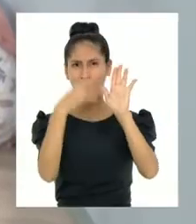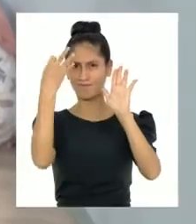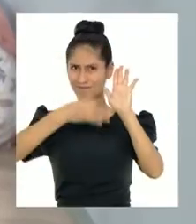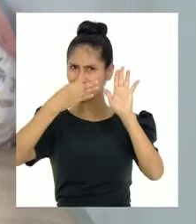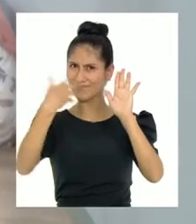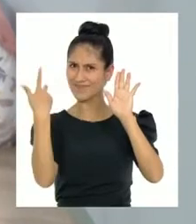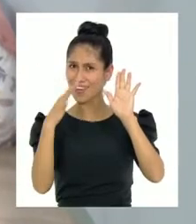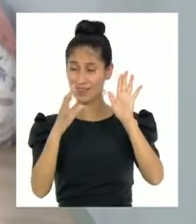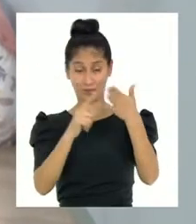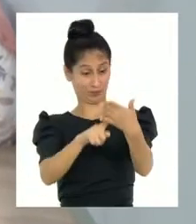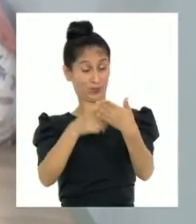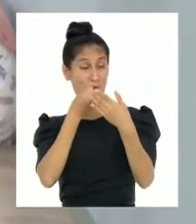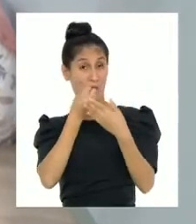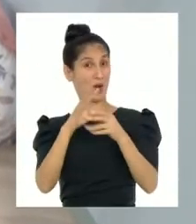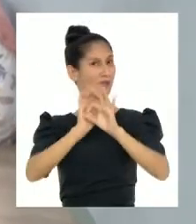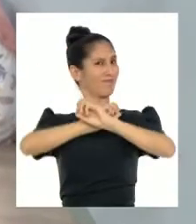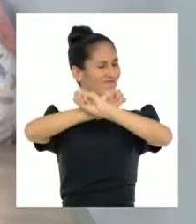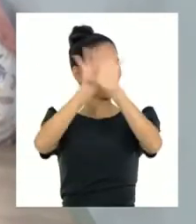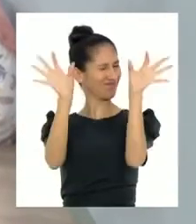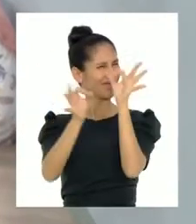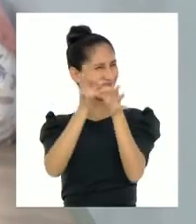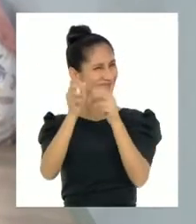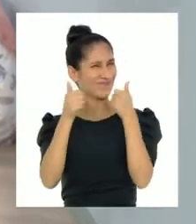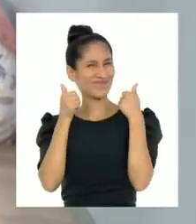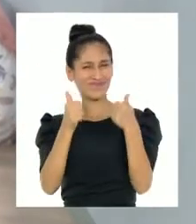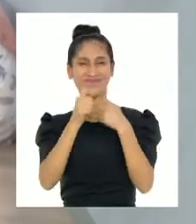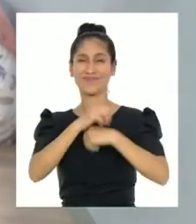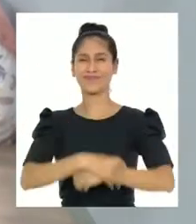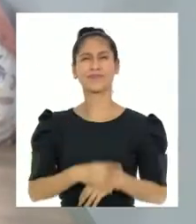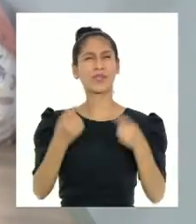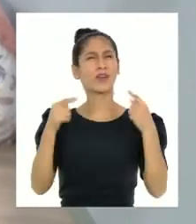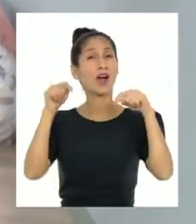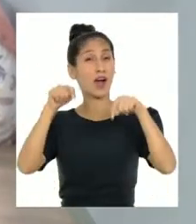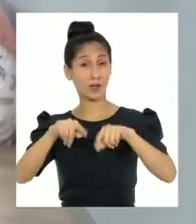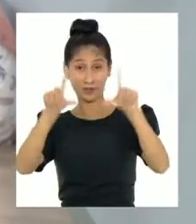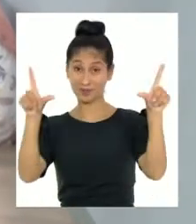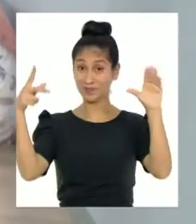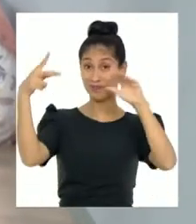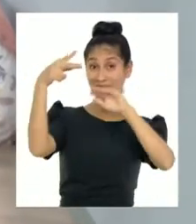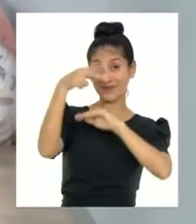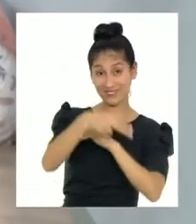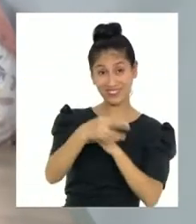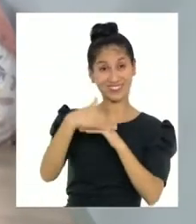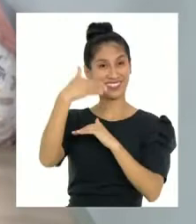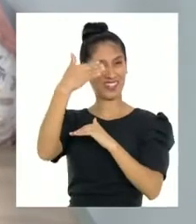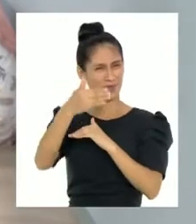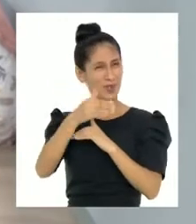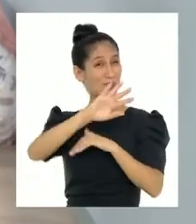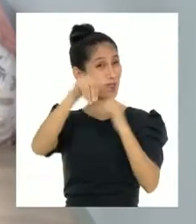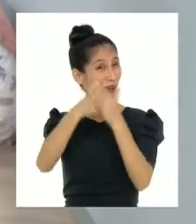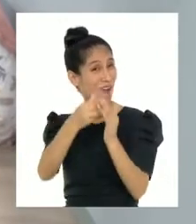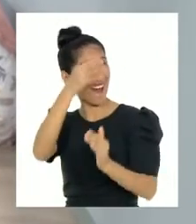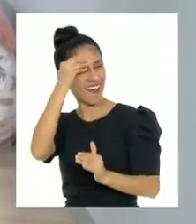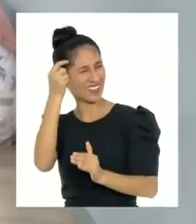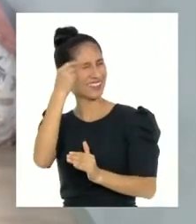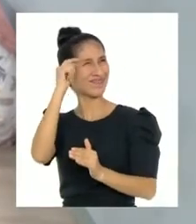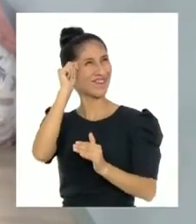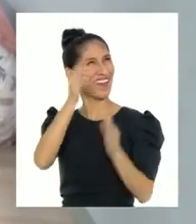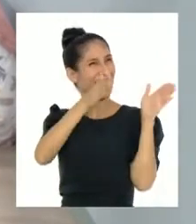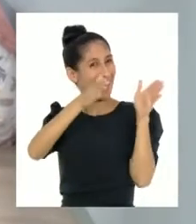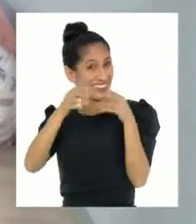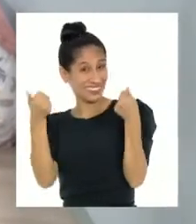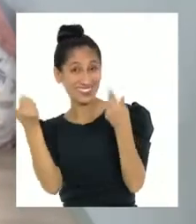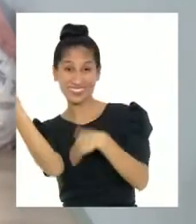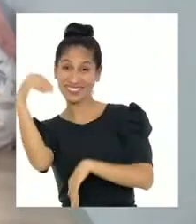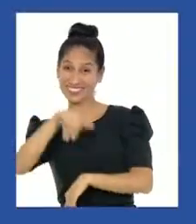¡Wow! Mejor explicado, imposible. ¿Qué tal si vamos a una pausa para procesar todo lo aprendido hasta ahora? ¡Ya